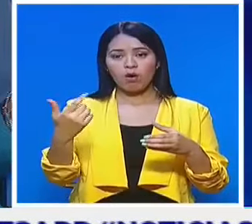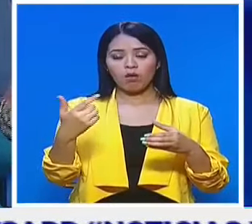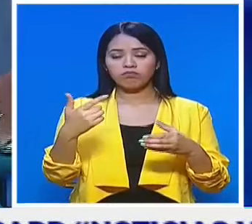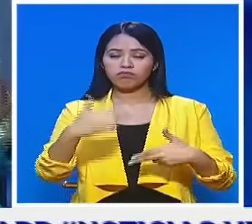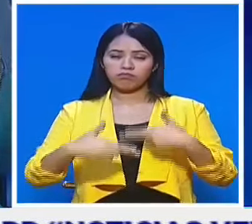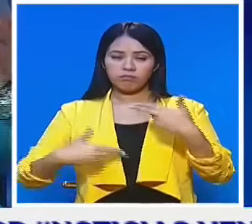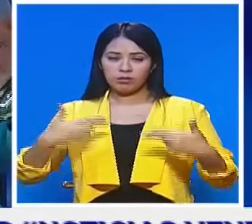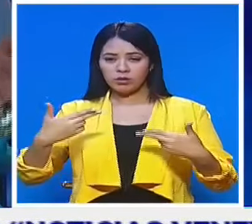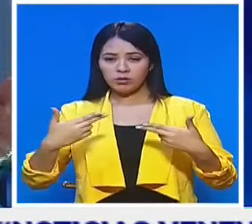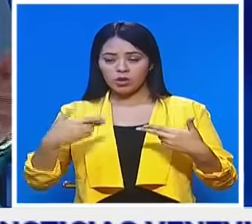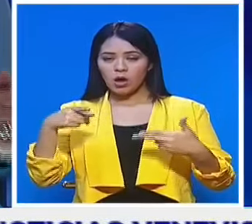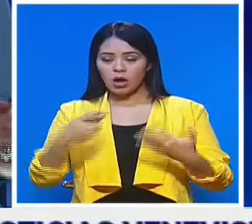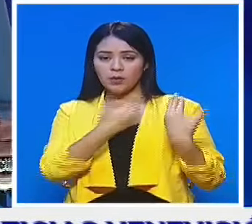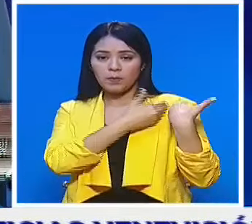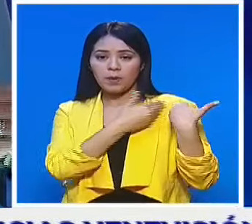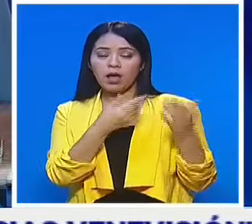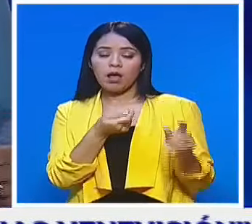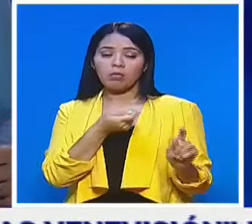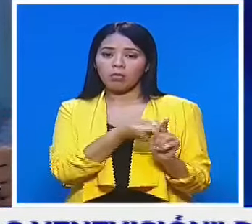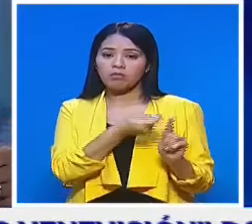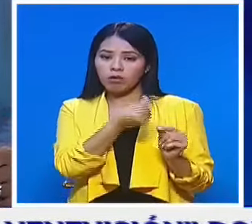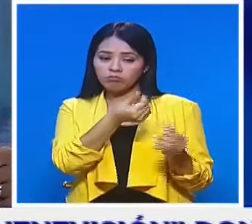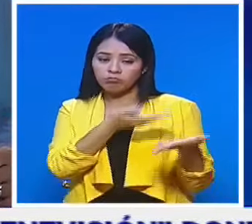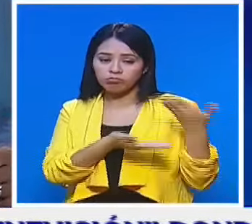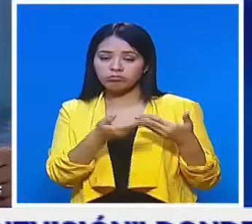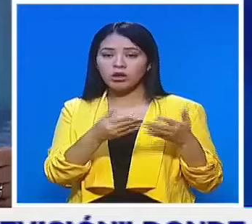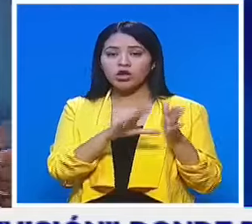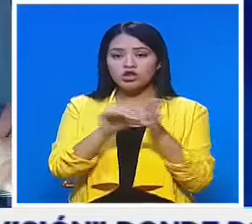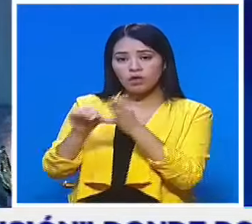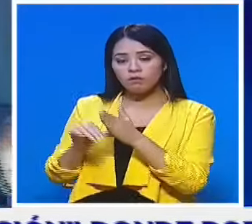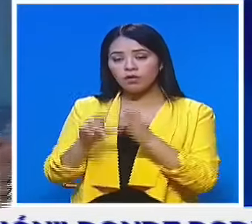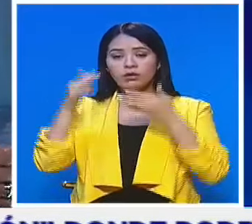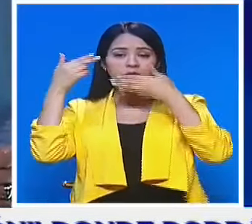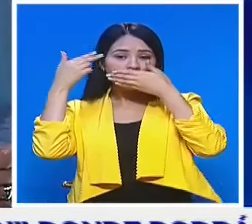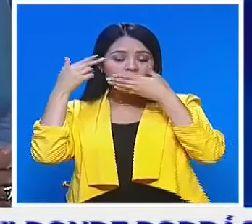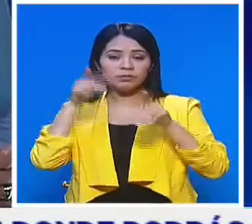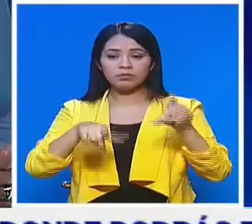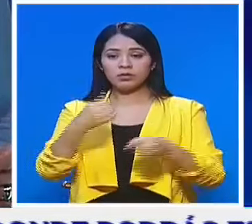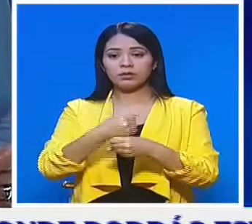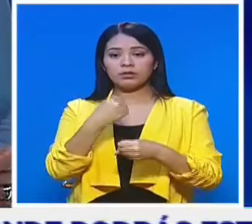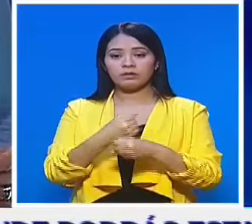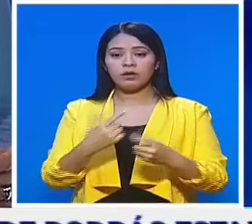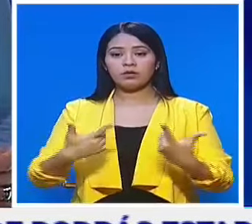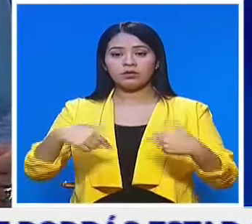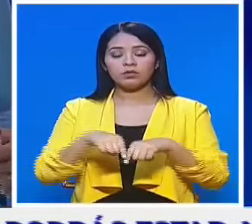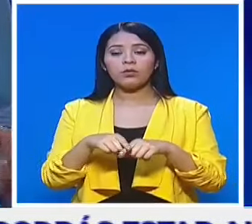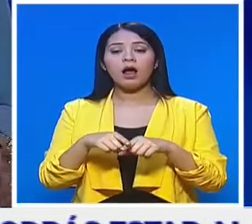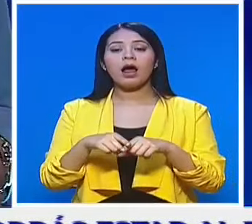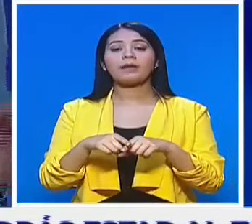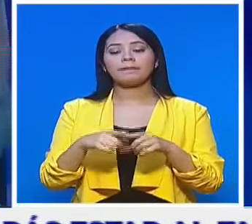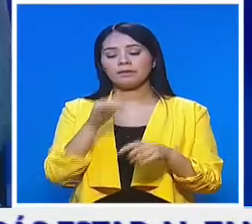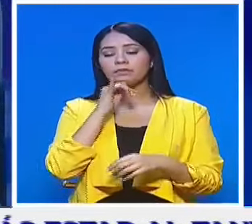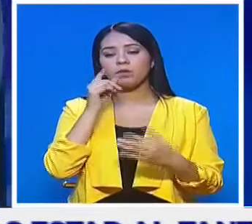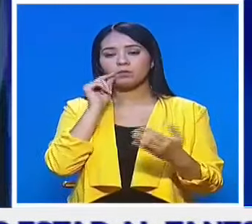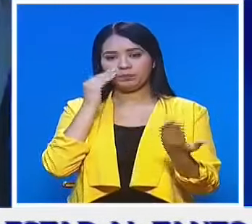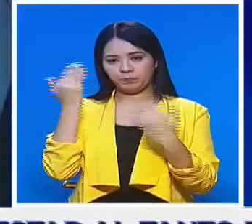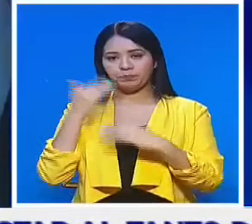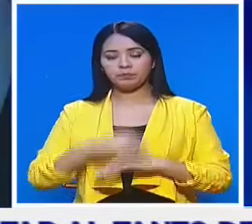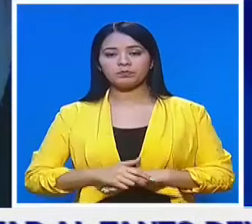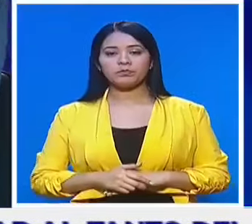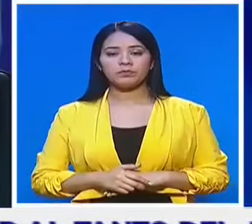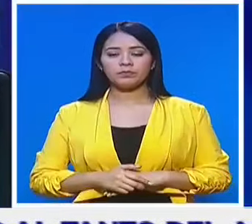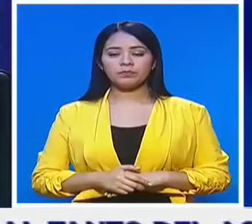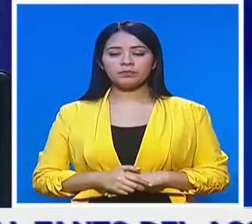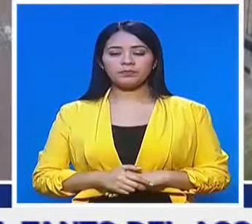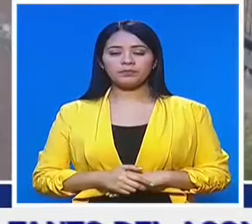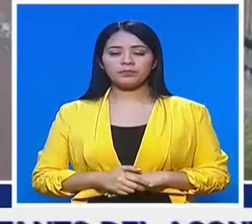a la extorsión el robo y el secuestro contra ganaderos de esa región Douglas Durán nos tiene todos los detalles